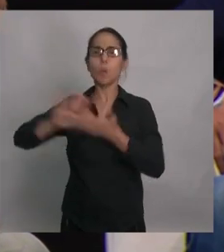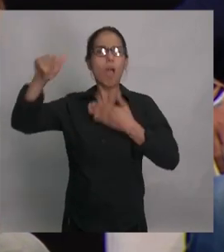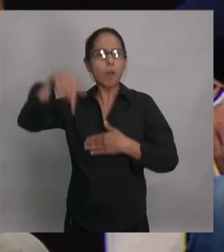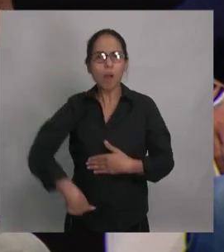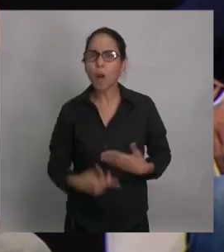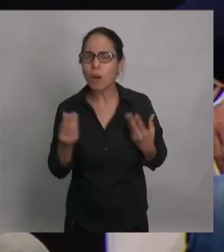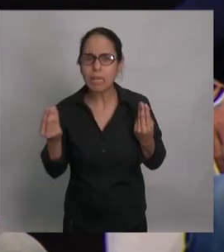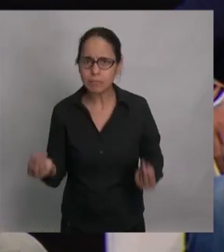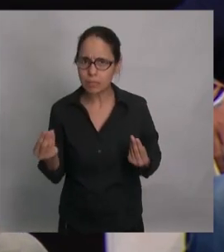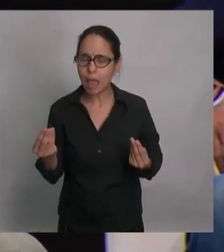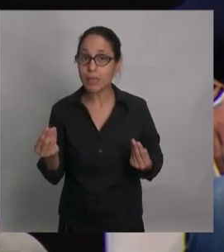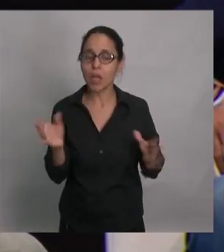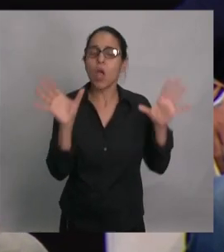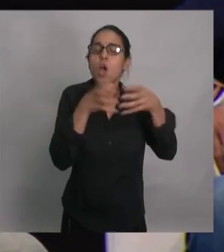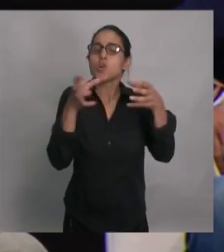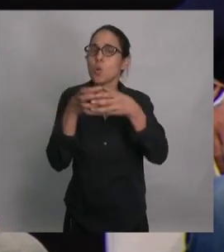élites privilegiadas